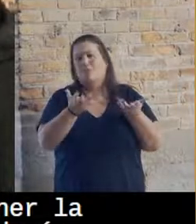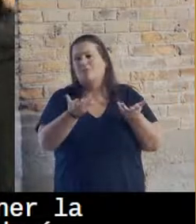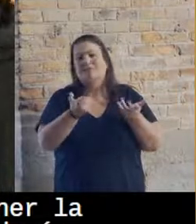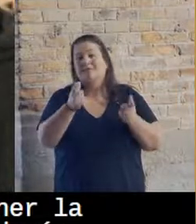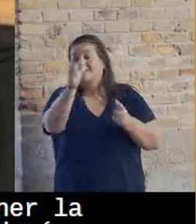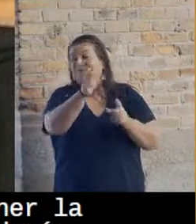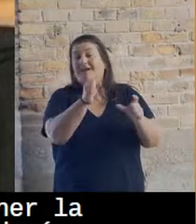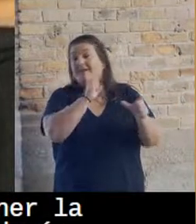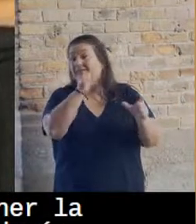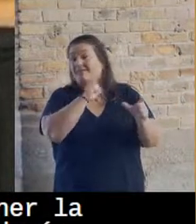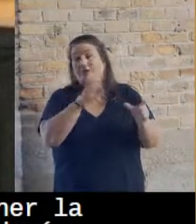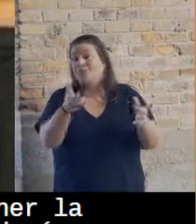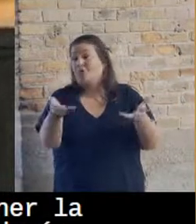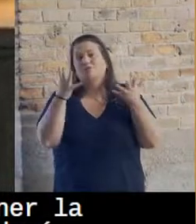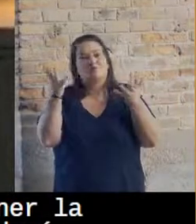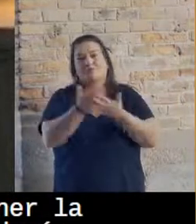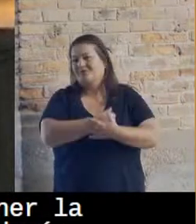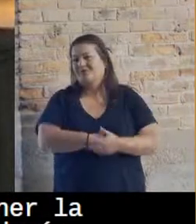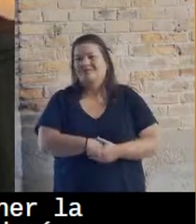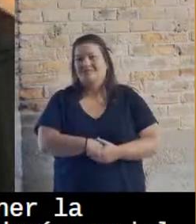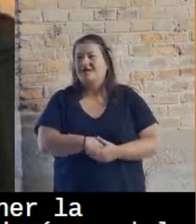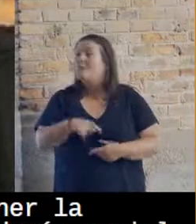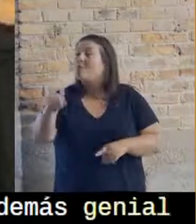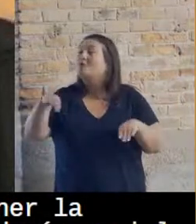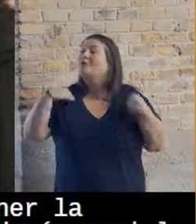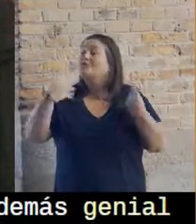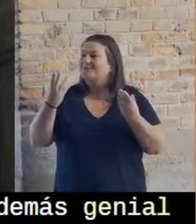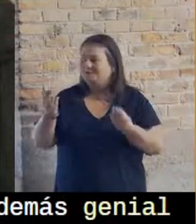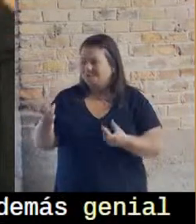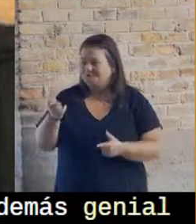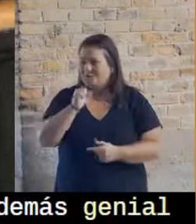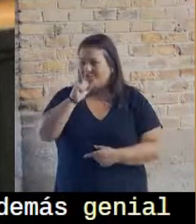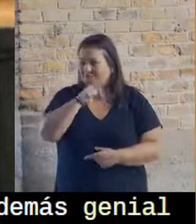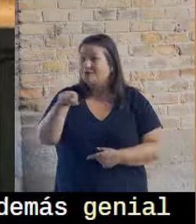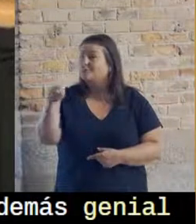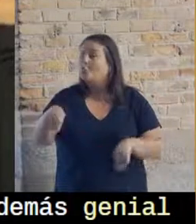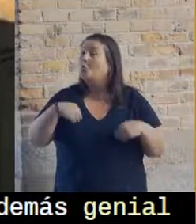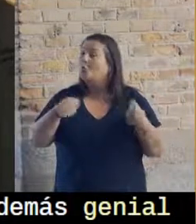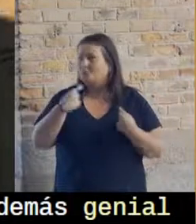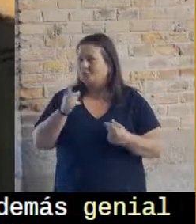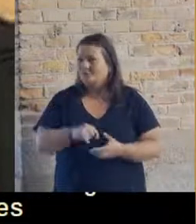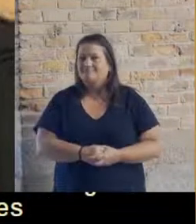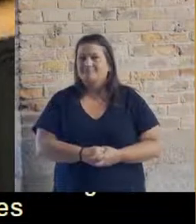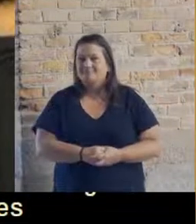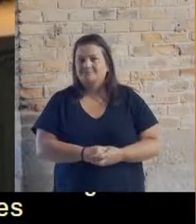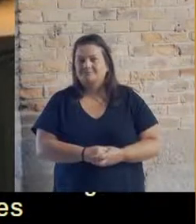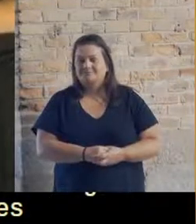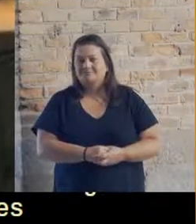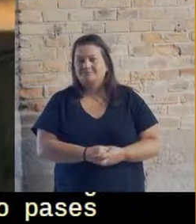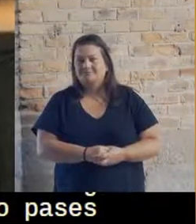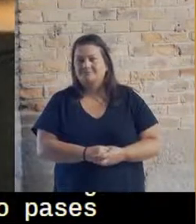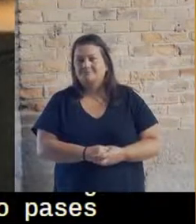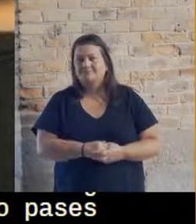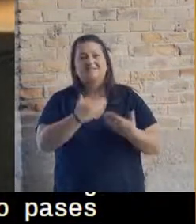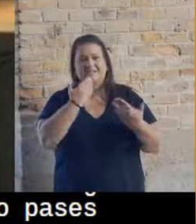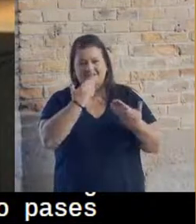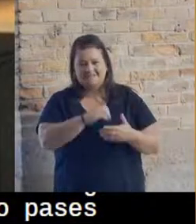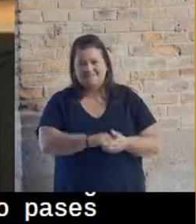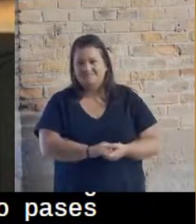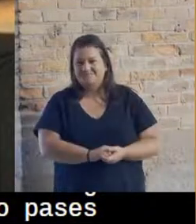cantante así que me encanta todo genial Pues que disfrutes mucho del concierto y que te lo pases divinamente